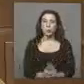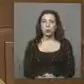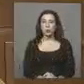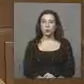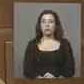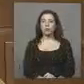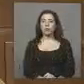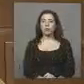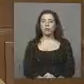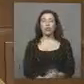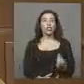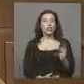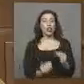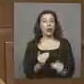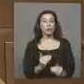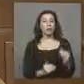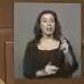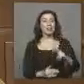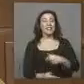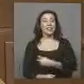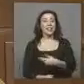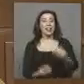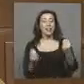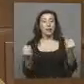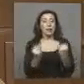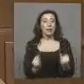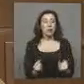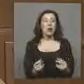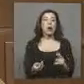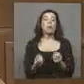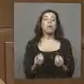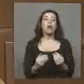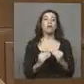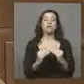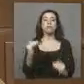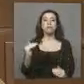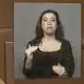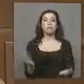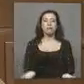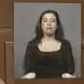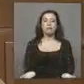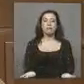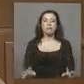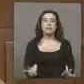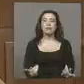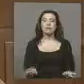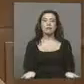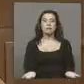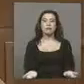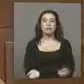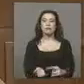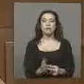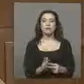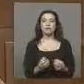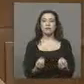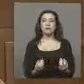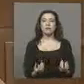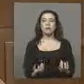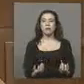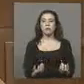solo crecimiento sin distribución adecuada genera desigualdad, genera inequidades, genera